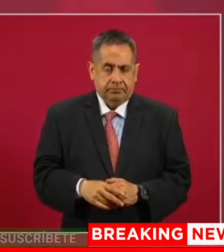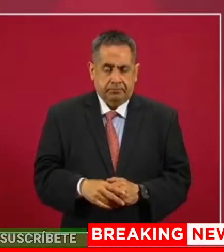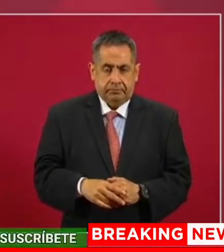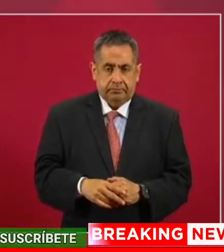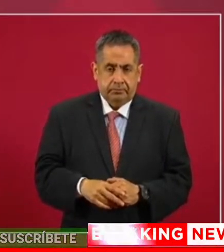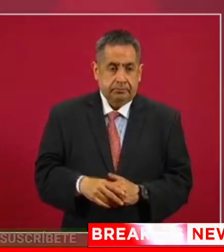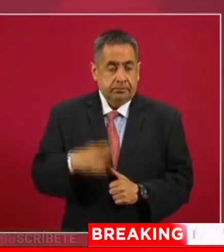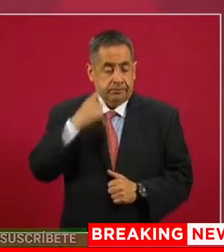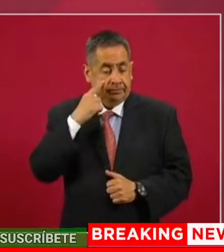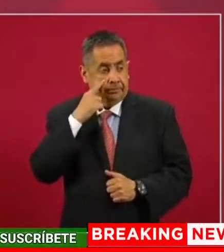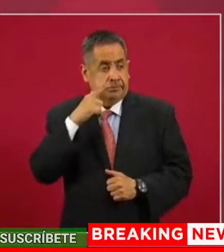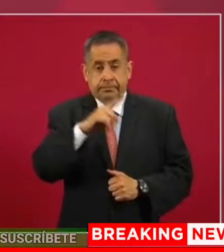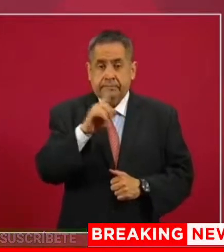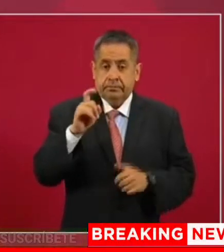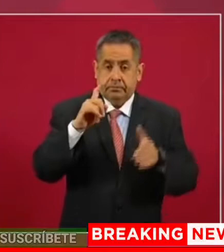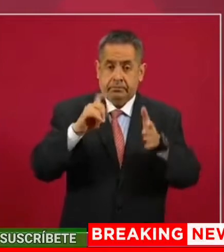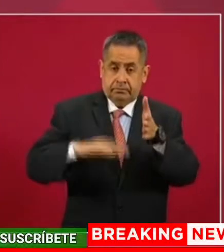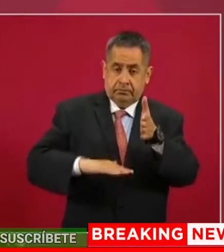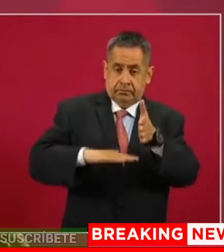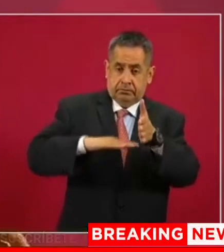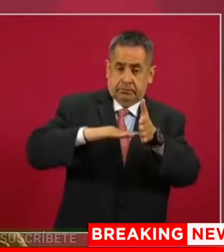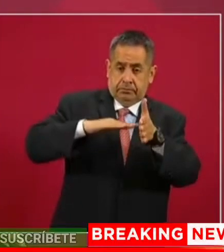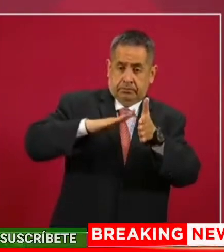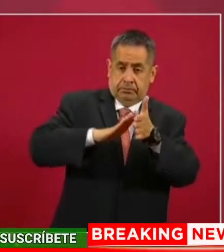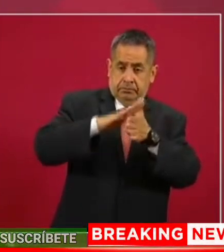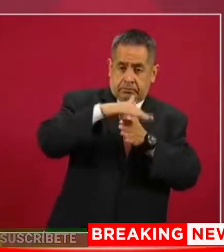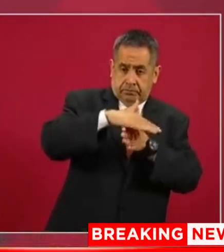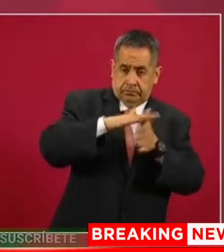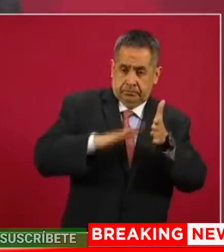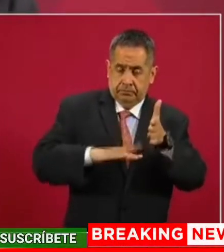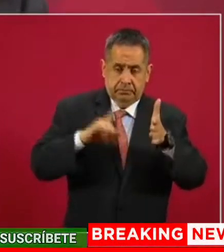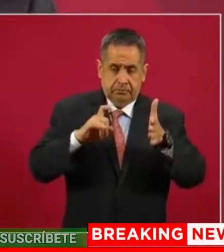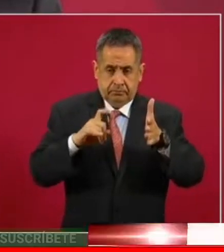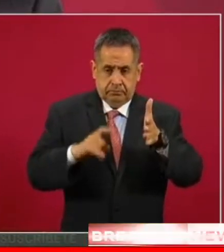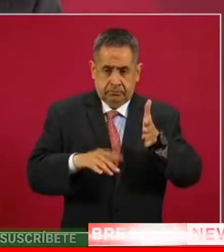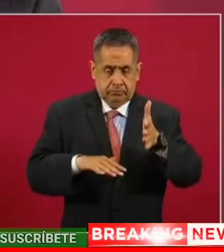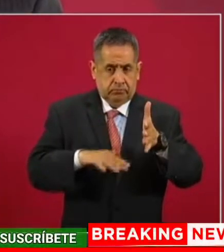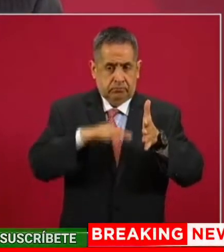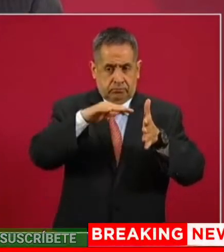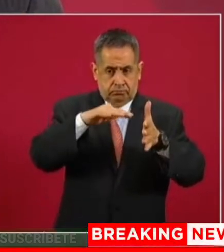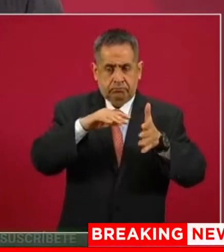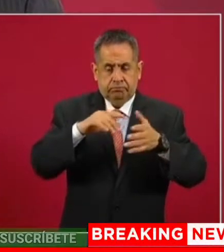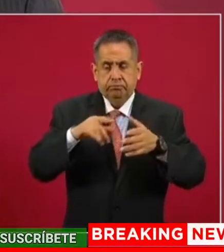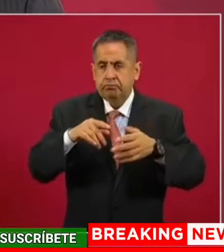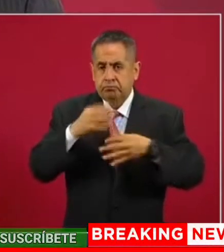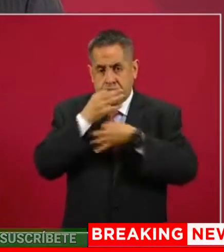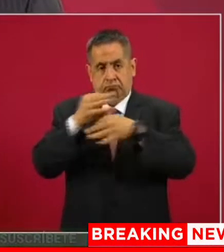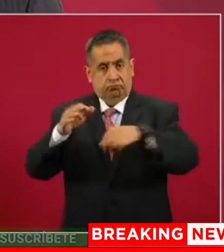Las presas, y eso se tiene que saber,